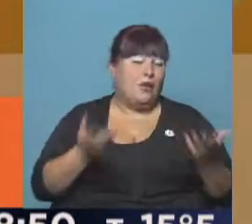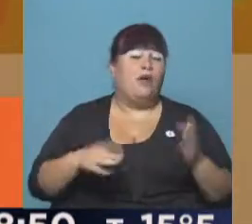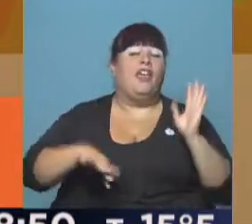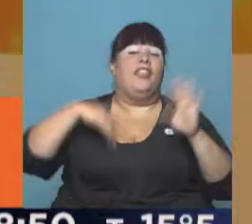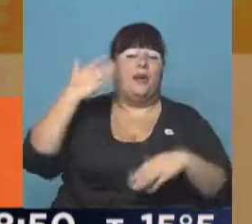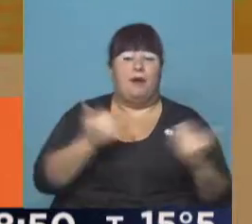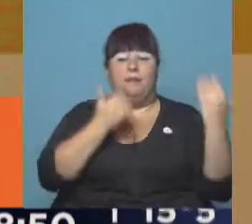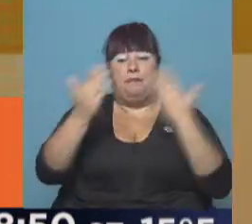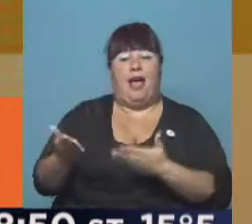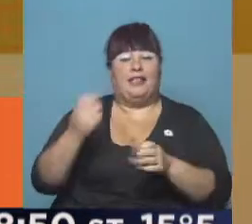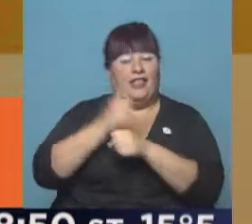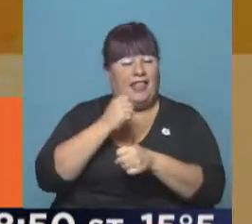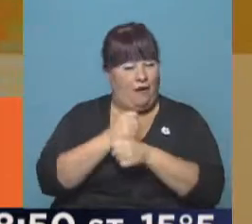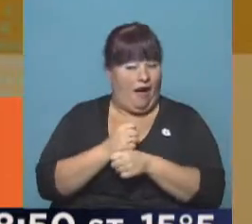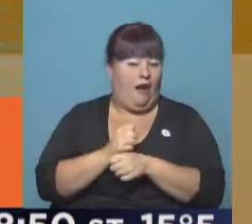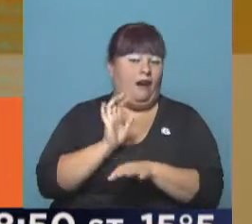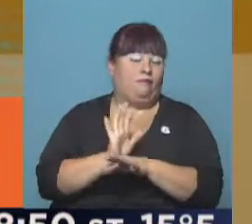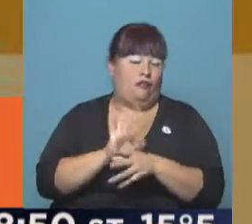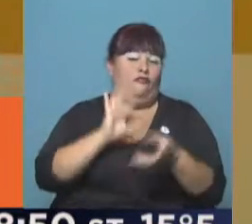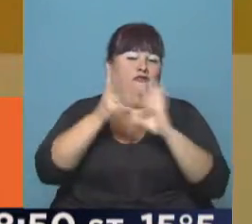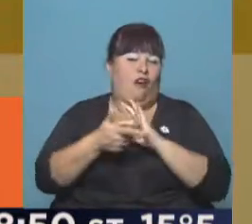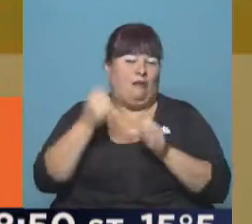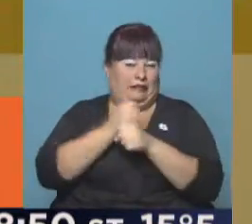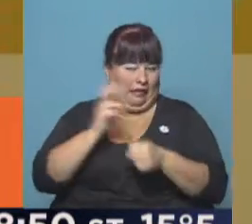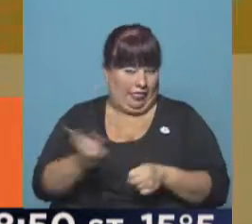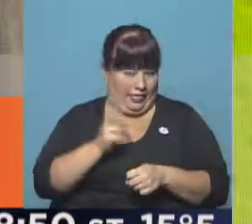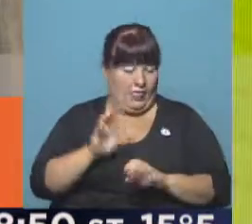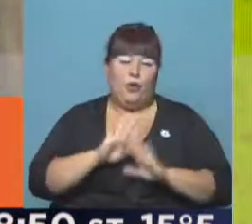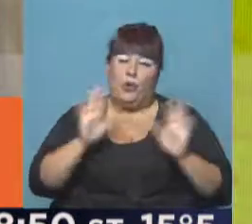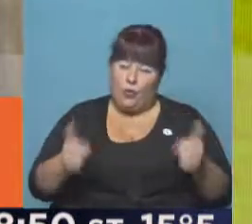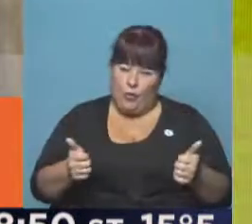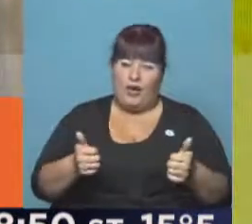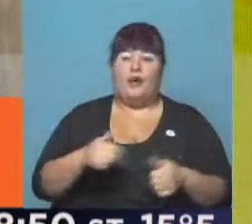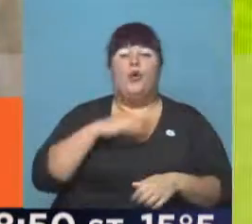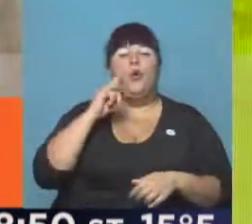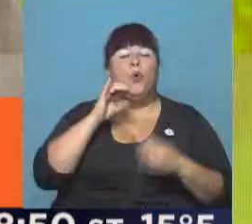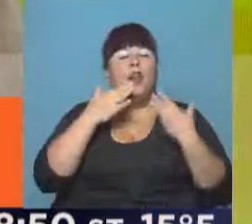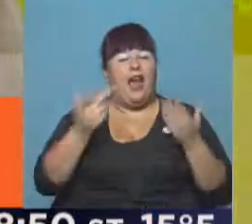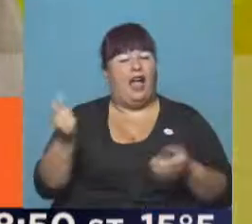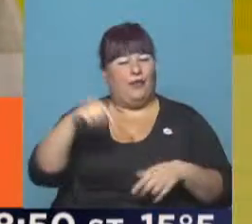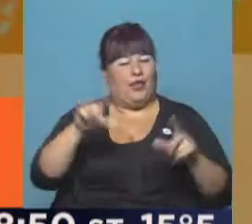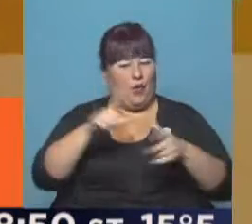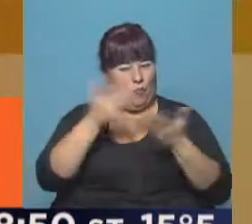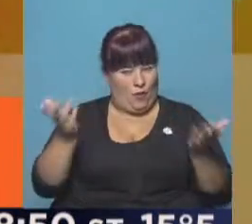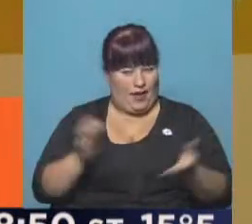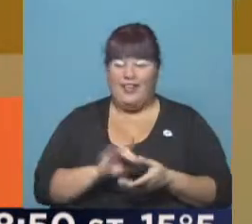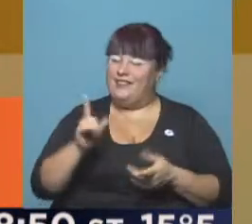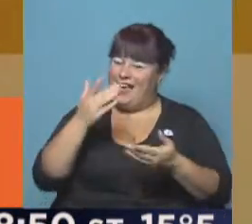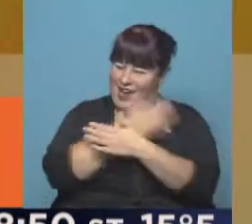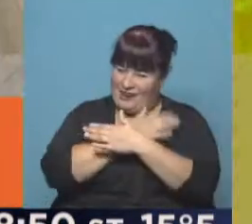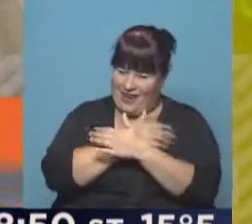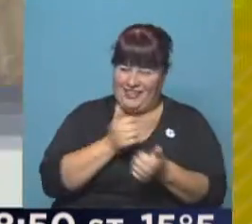viene el traspaso laboral que significa una forma de precarización laboral muy bien julio piumato gracias por esto en la televisión pública una